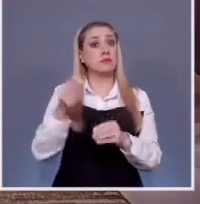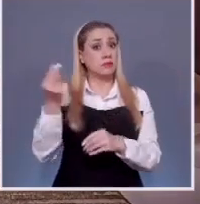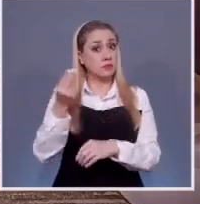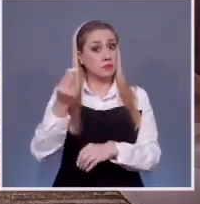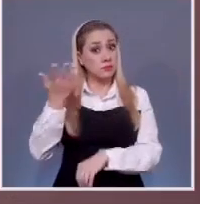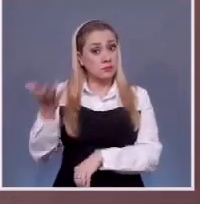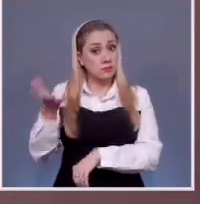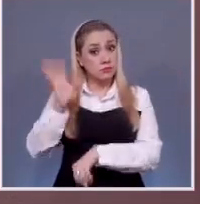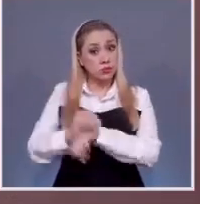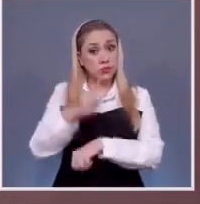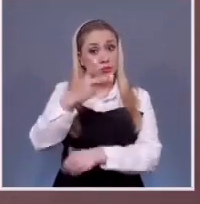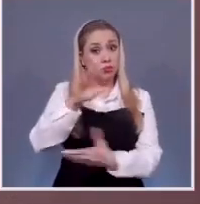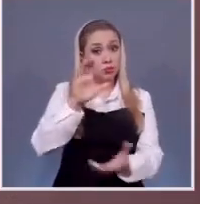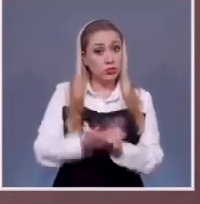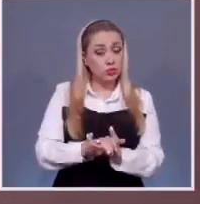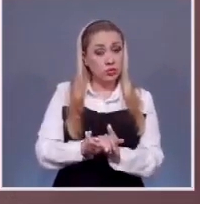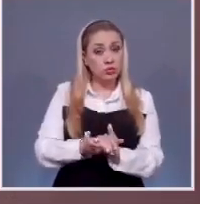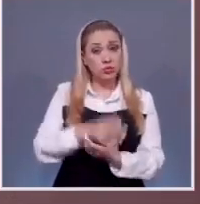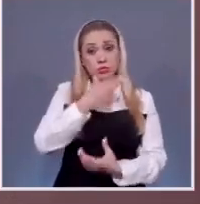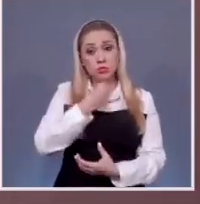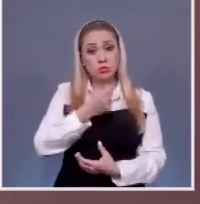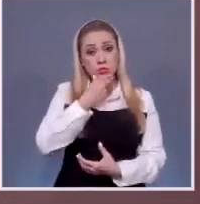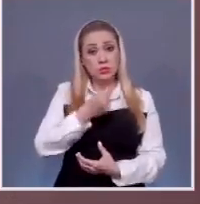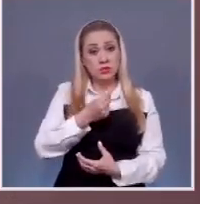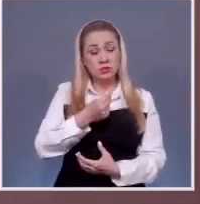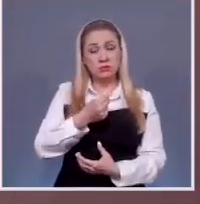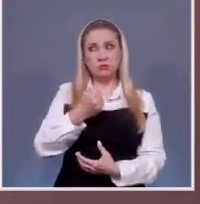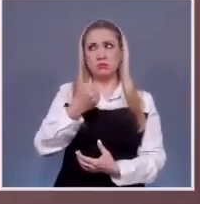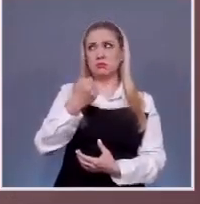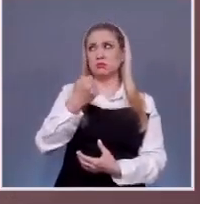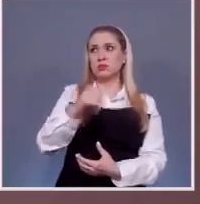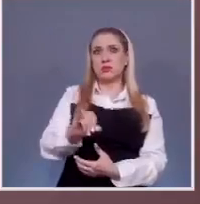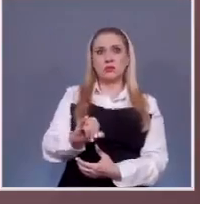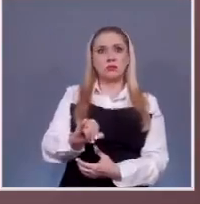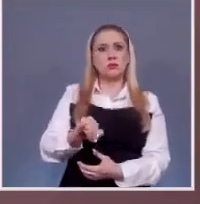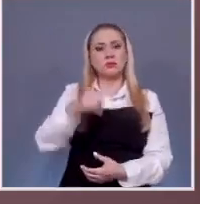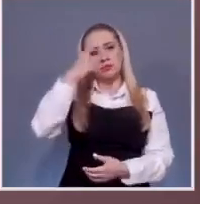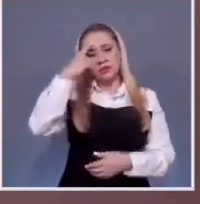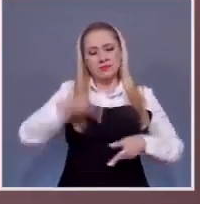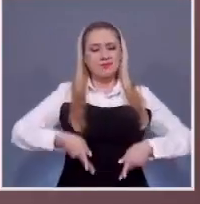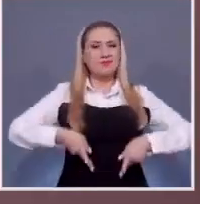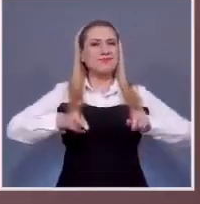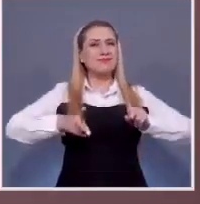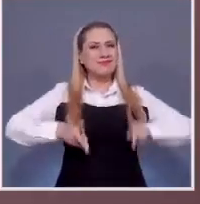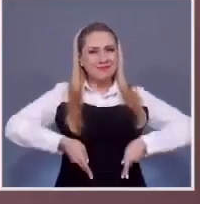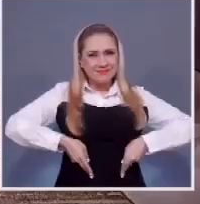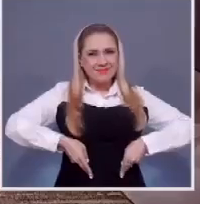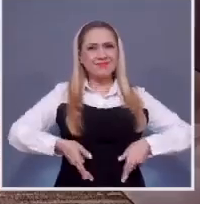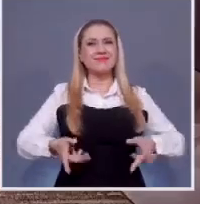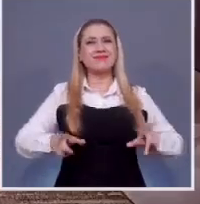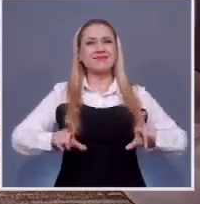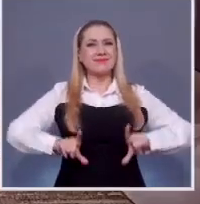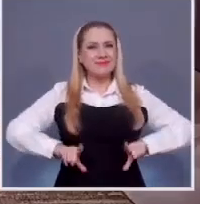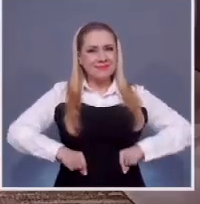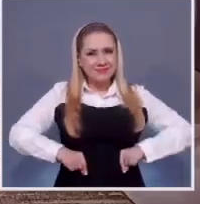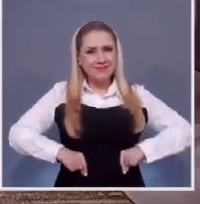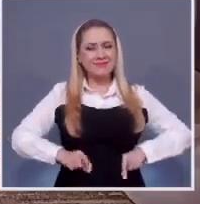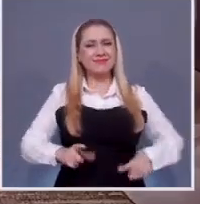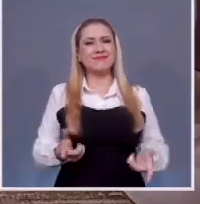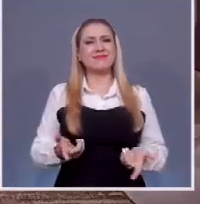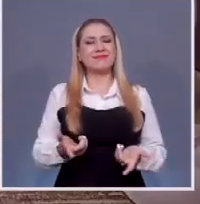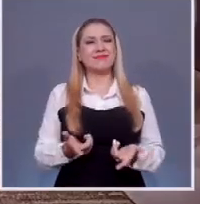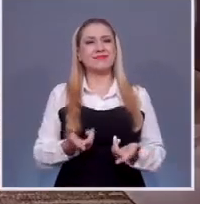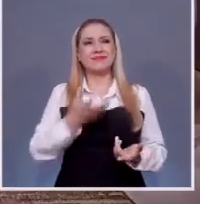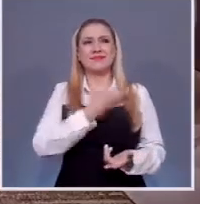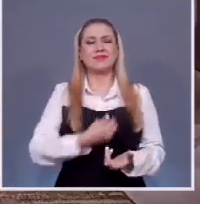podemos practicar, no sé, lo que usted me está pidiendo ahorita. En este México que es tan diverso, que hay tantas culturas, encontramos